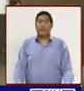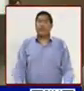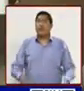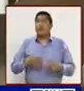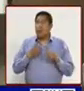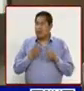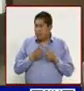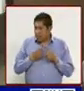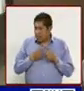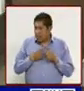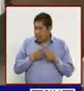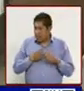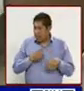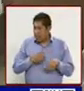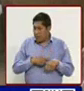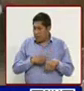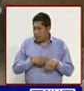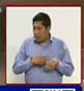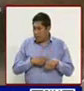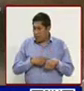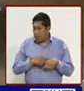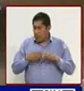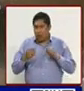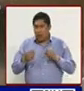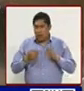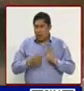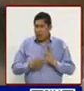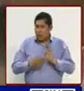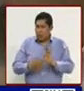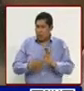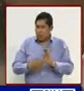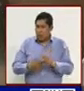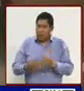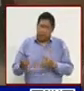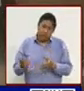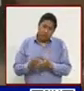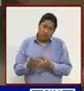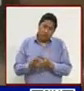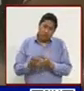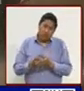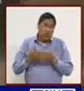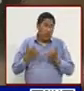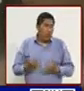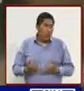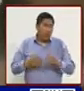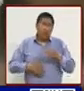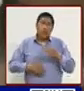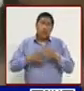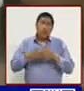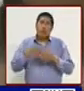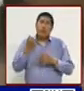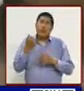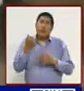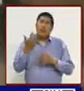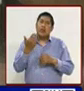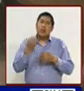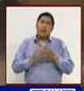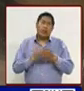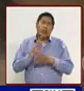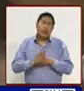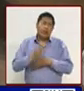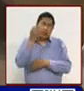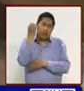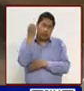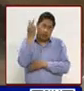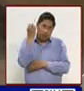La primera fase, que es la fase de presentación de postulaciones, empezó hoy día y termina el 15 de abril al mediodía.